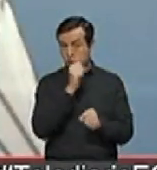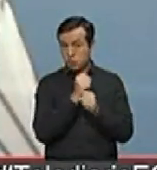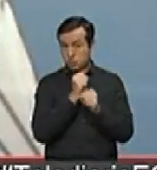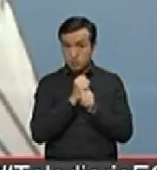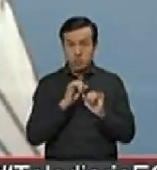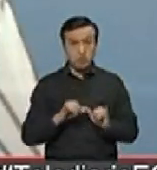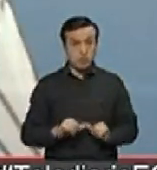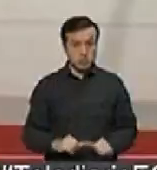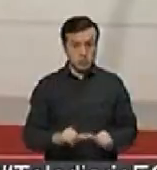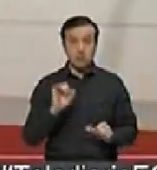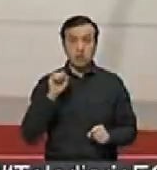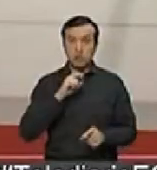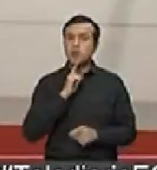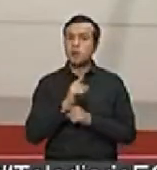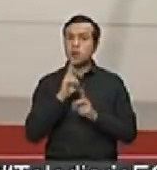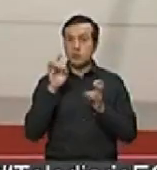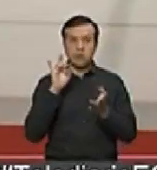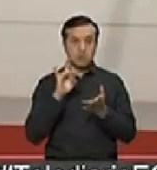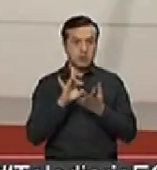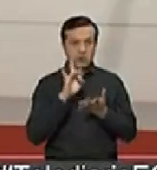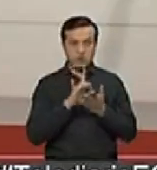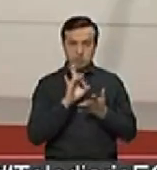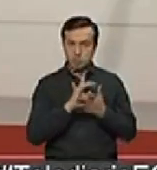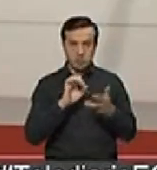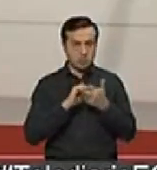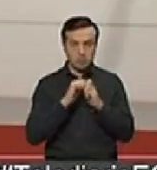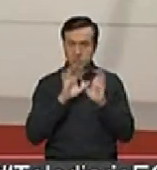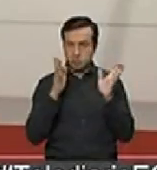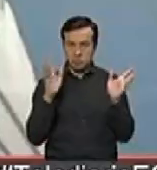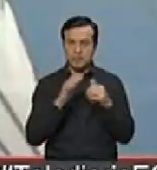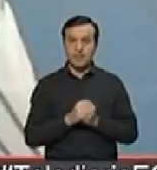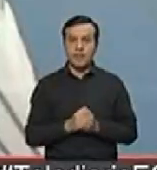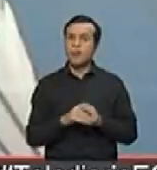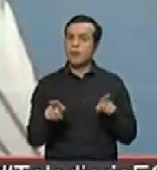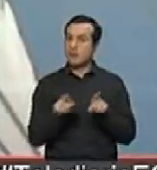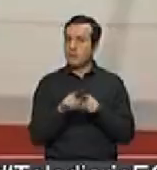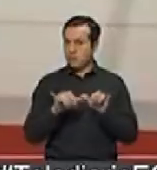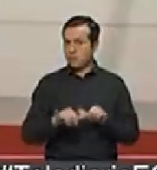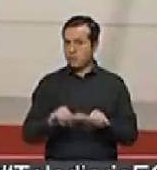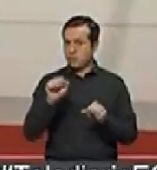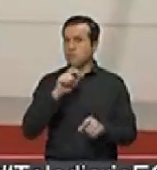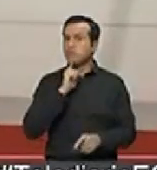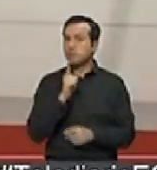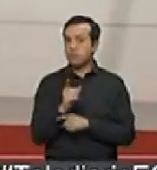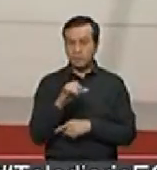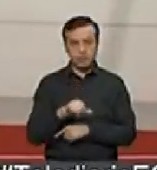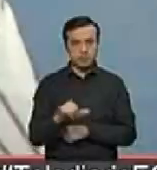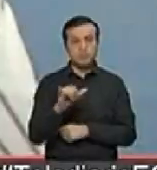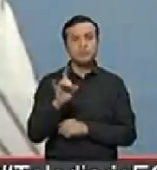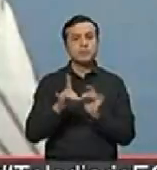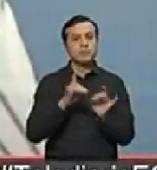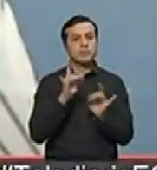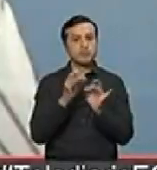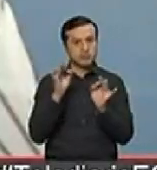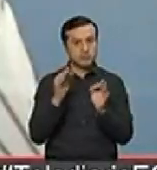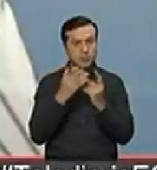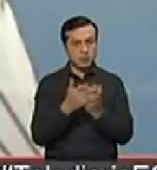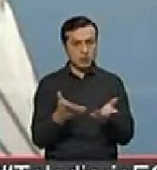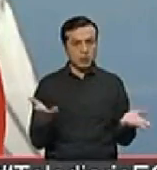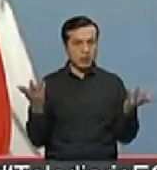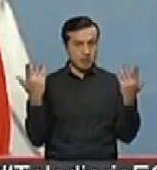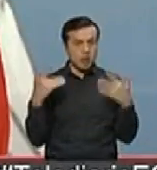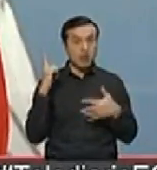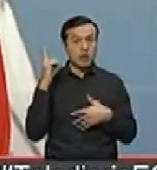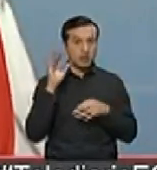figura del despido intempestivo. Sí, el tema del despido intempestivo no está en controversia. Bajo las mismas condiciones. Bajo las mismas condiciones. Perfecto. Ahora, pues